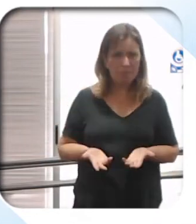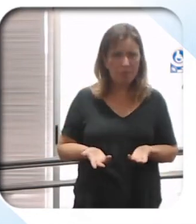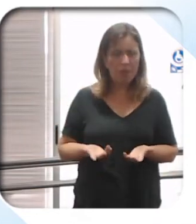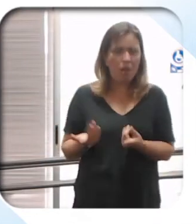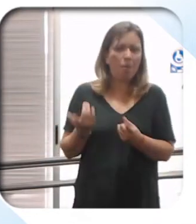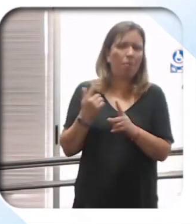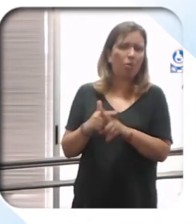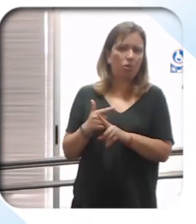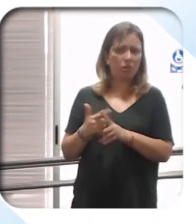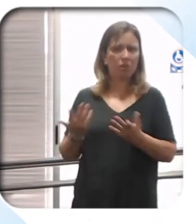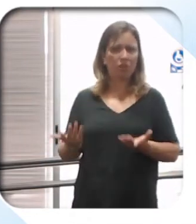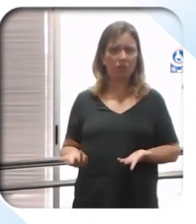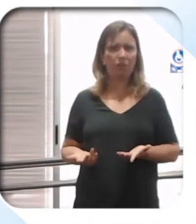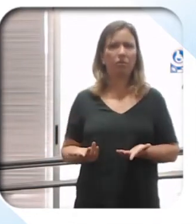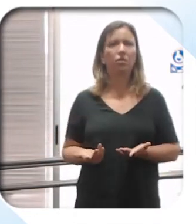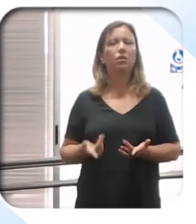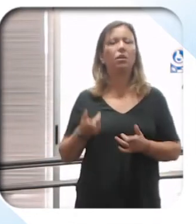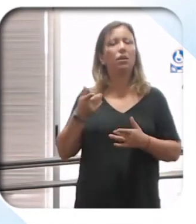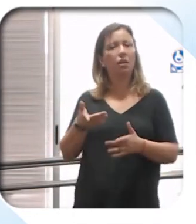positiva